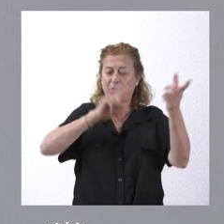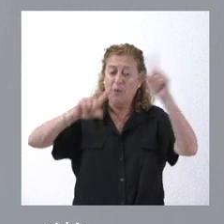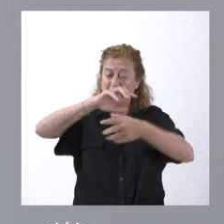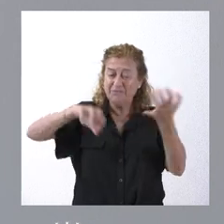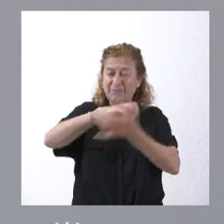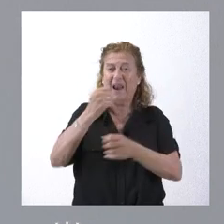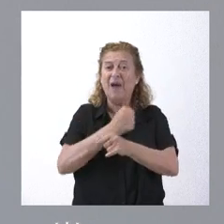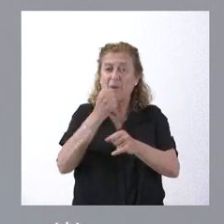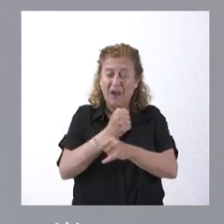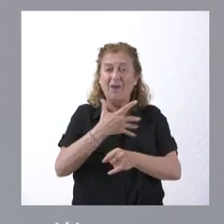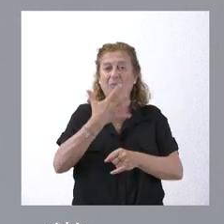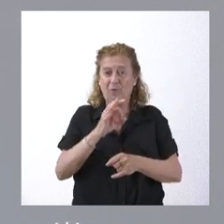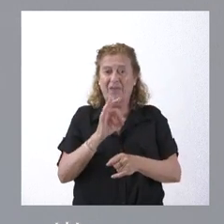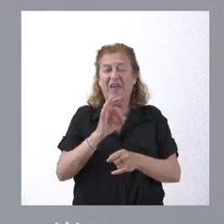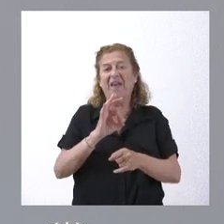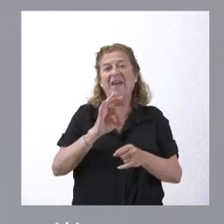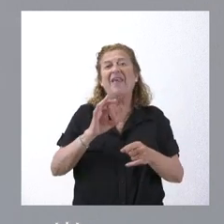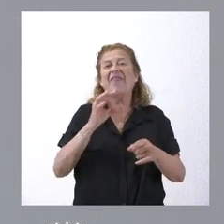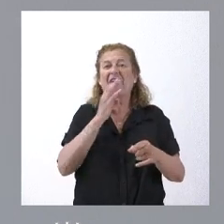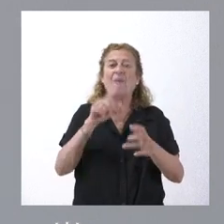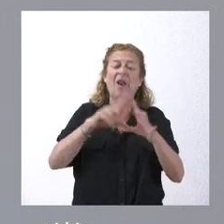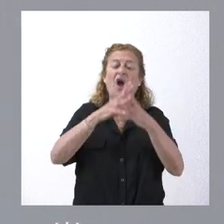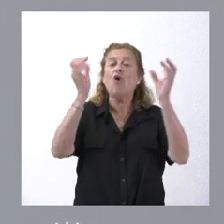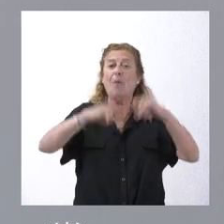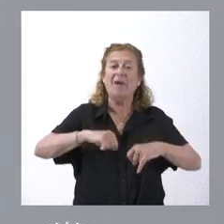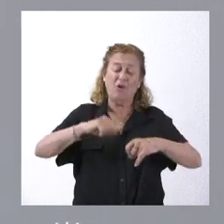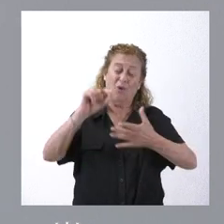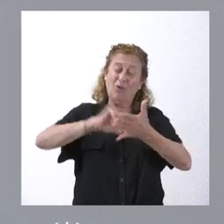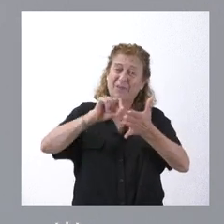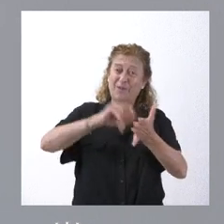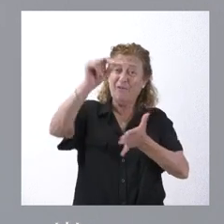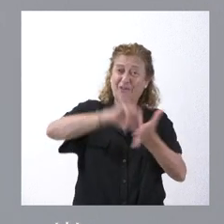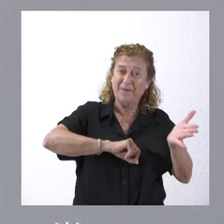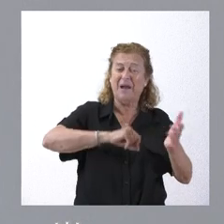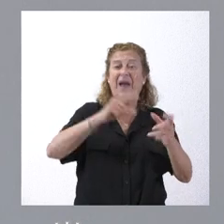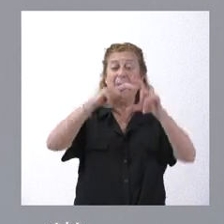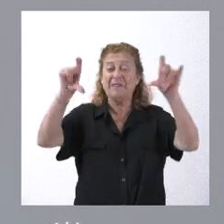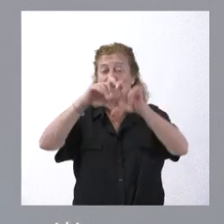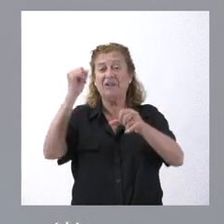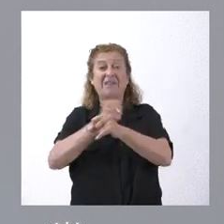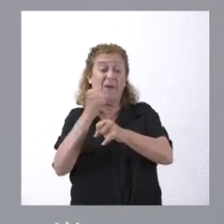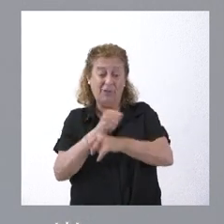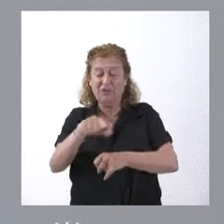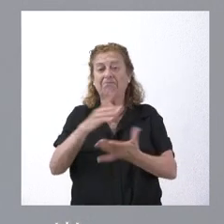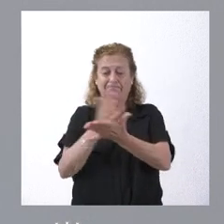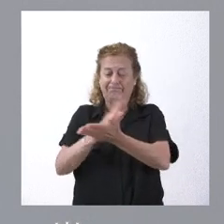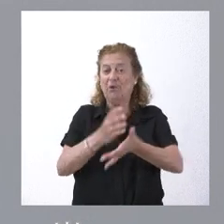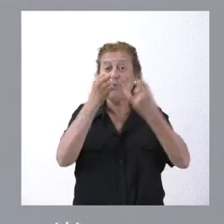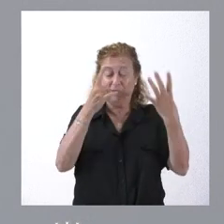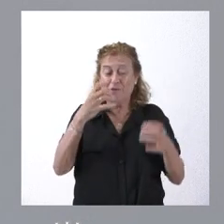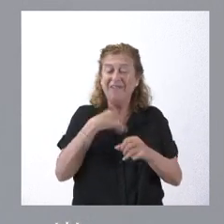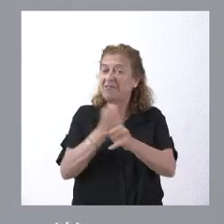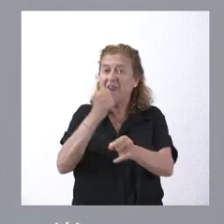puedan existir en la interpretación de los convenios colectivos que firman empresarios y trabajadores. Y, por tanto, es una labor que se